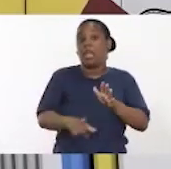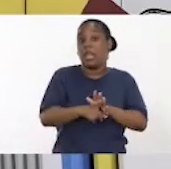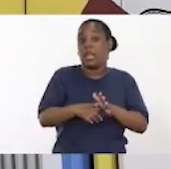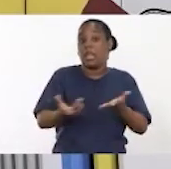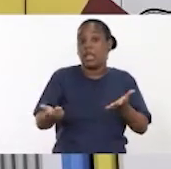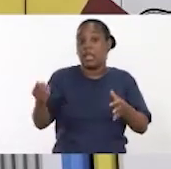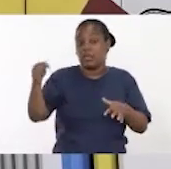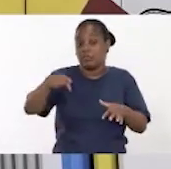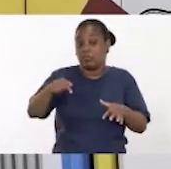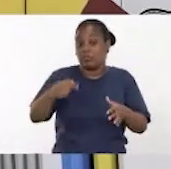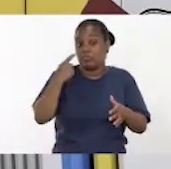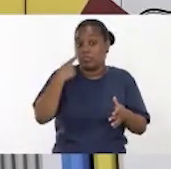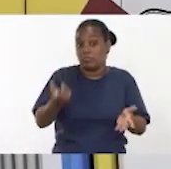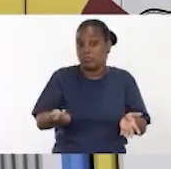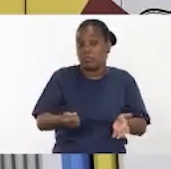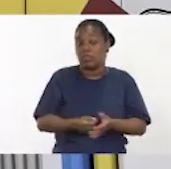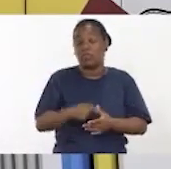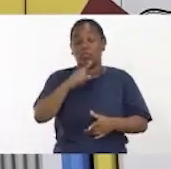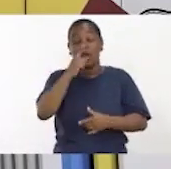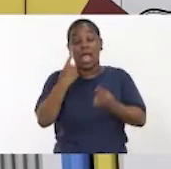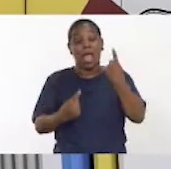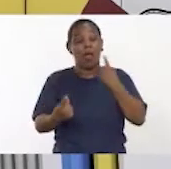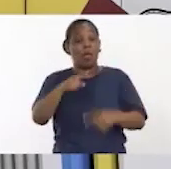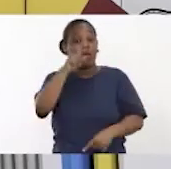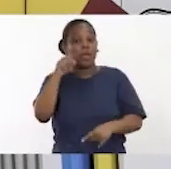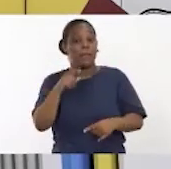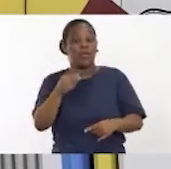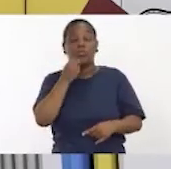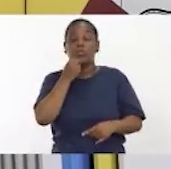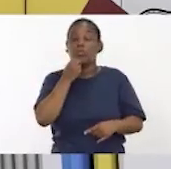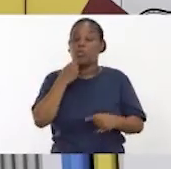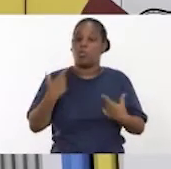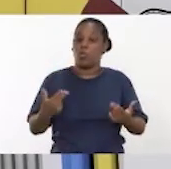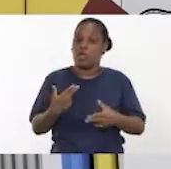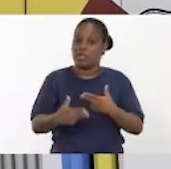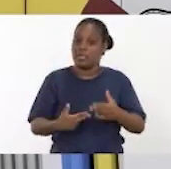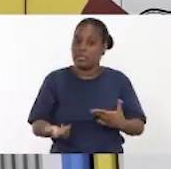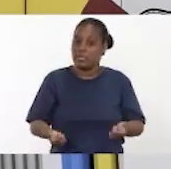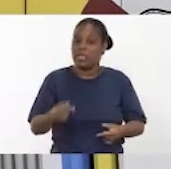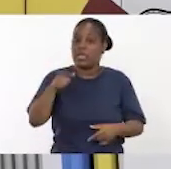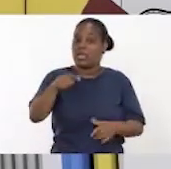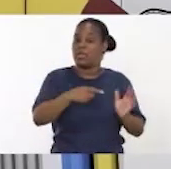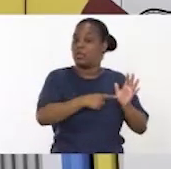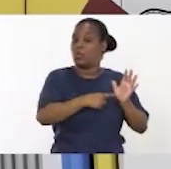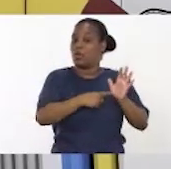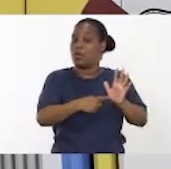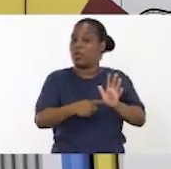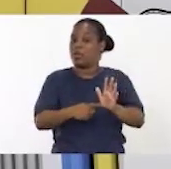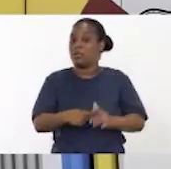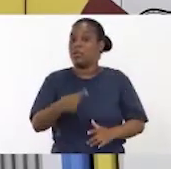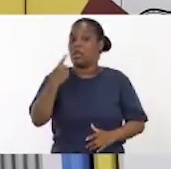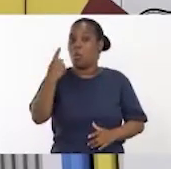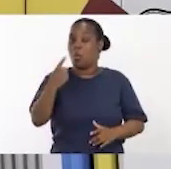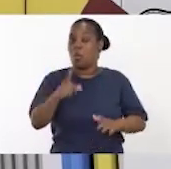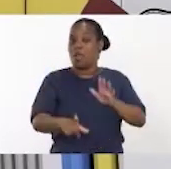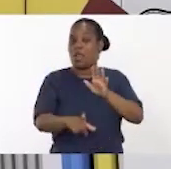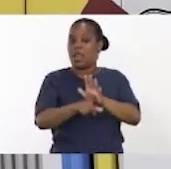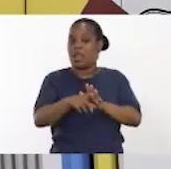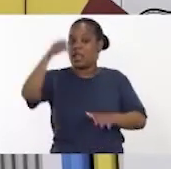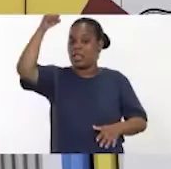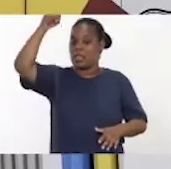manifiesto? Esas son algunas de las preguntas que podemos hacer. Y ahí tenemos la representación de una de las leyes de